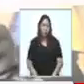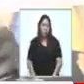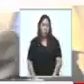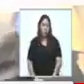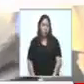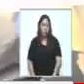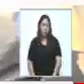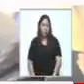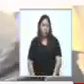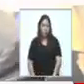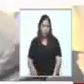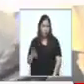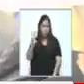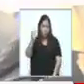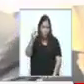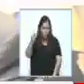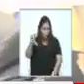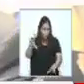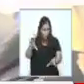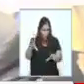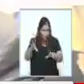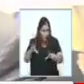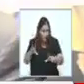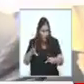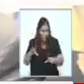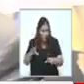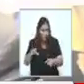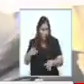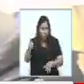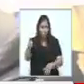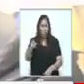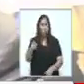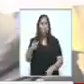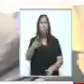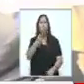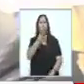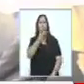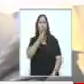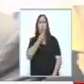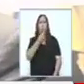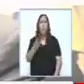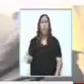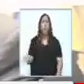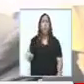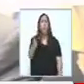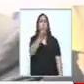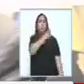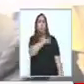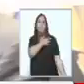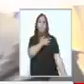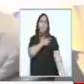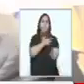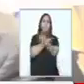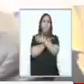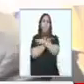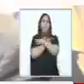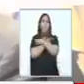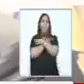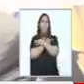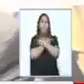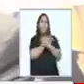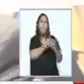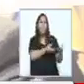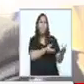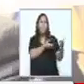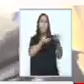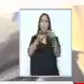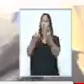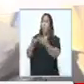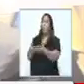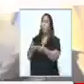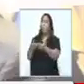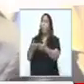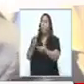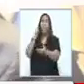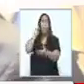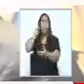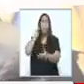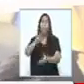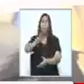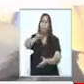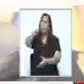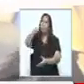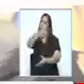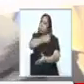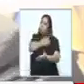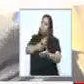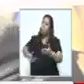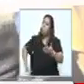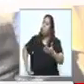que no es golpe de Estado ver a un general poniéndole una banda presidencial a una vicepresidenta de un Senado